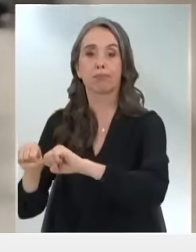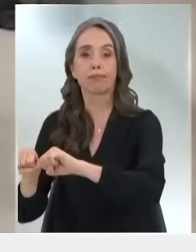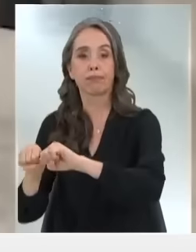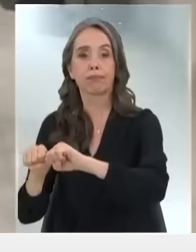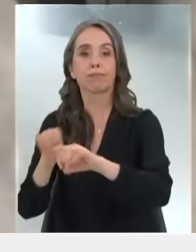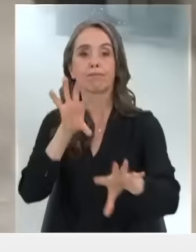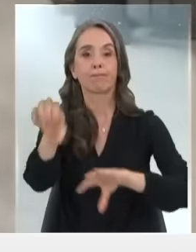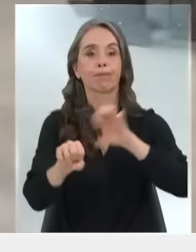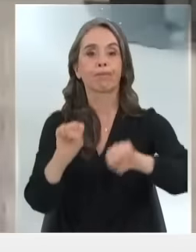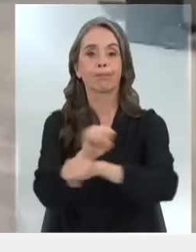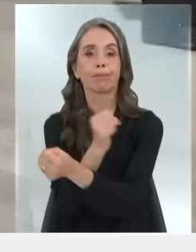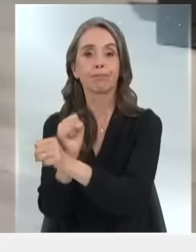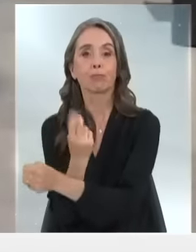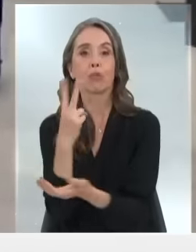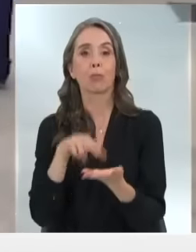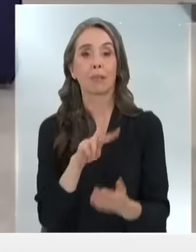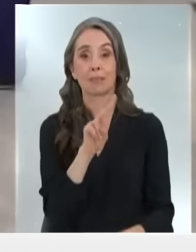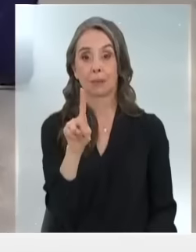2021.